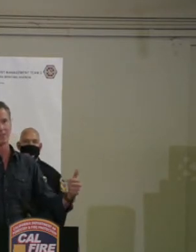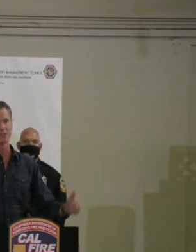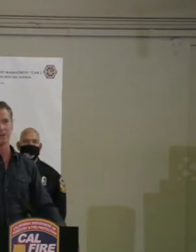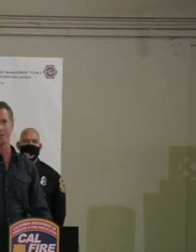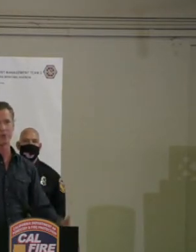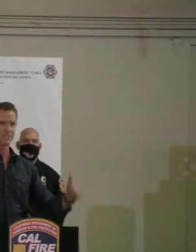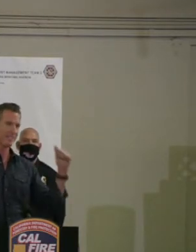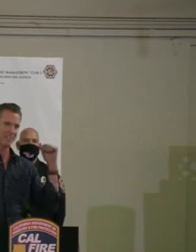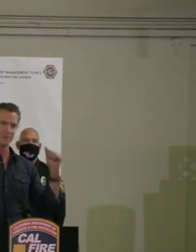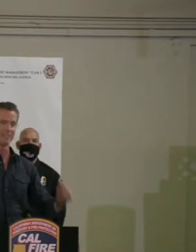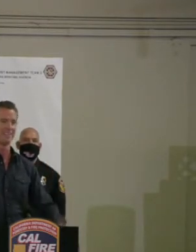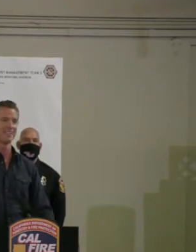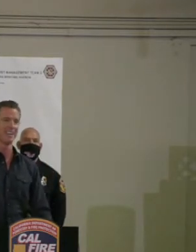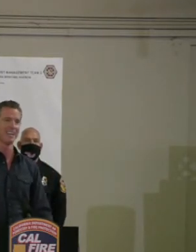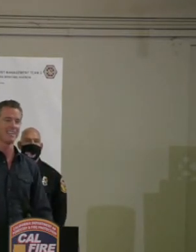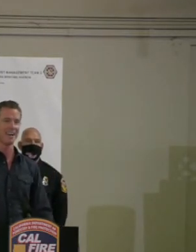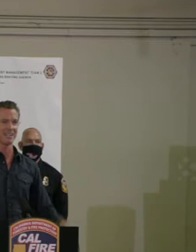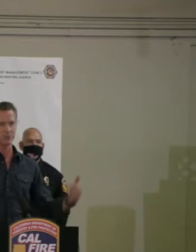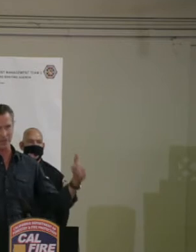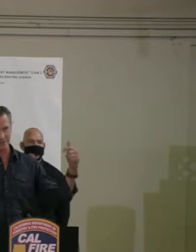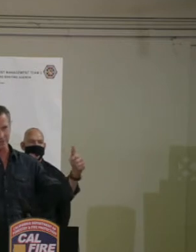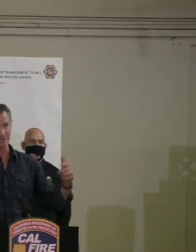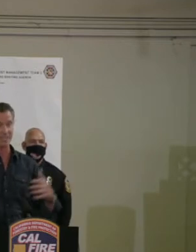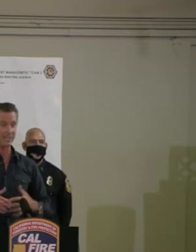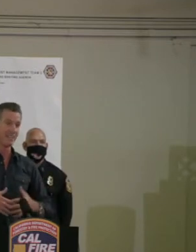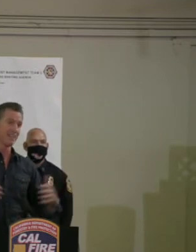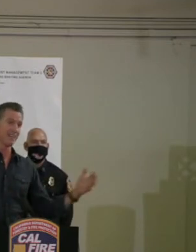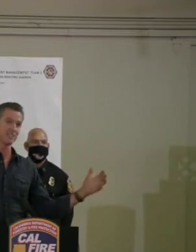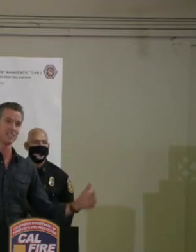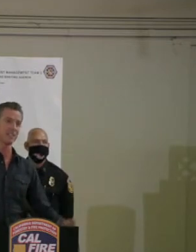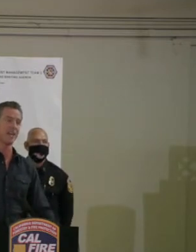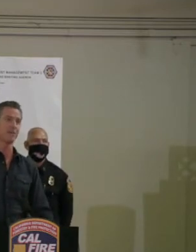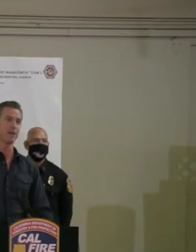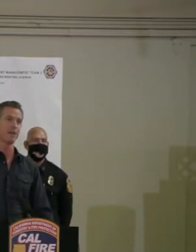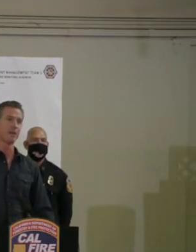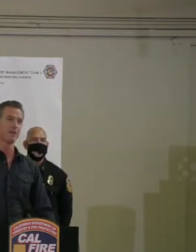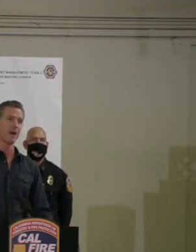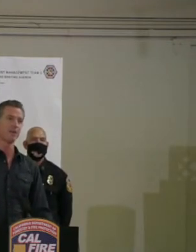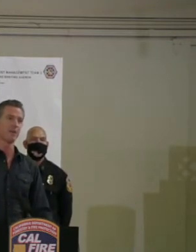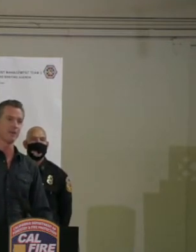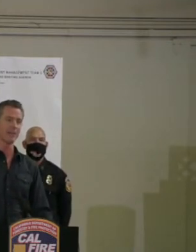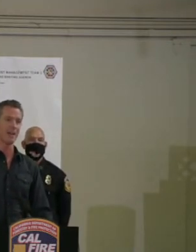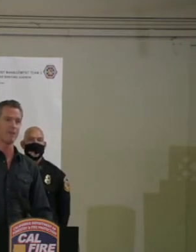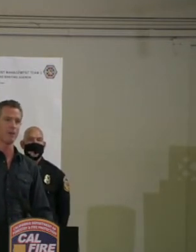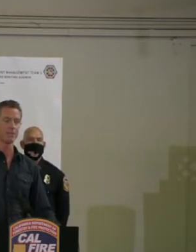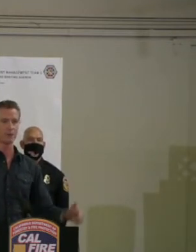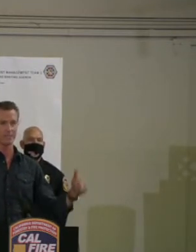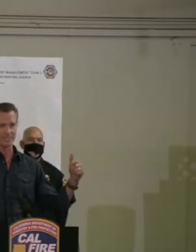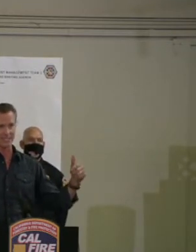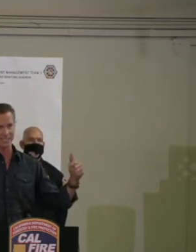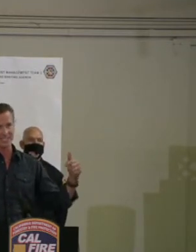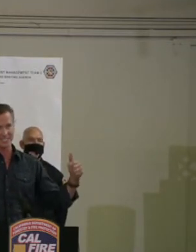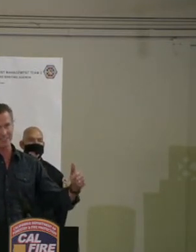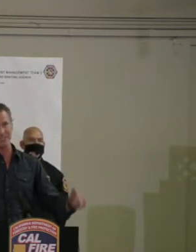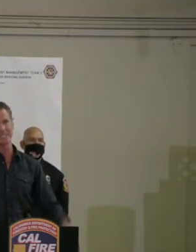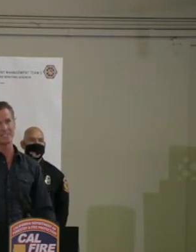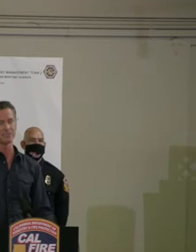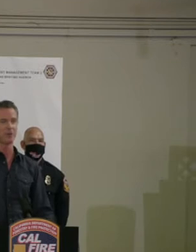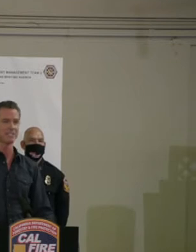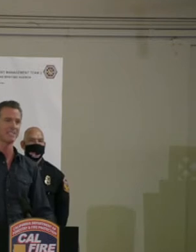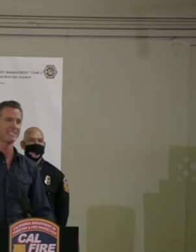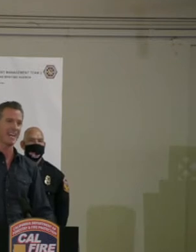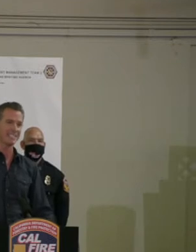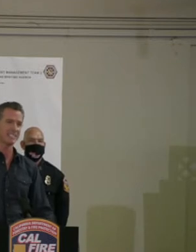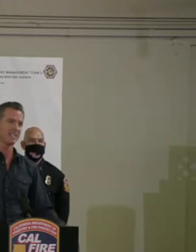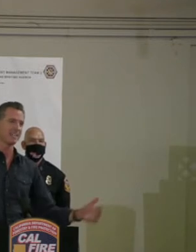institucionalmente también porque hemos estado trabajando en esto he recordado de lake en 2014 en el 2015 también